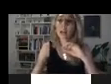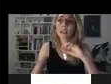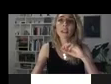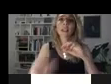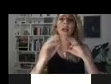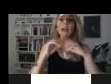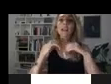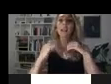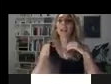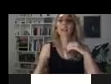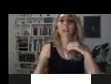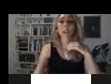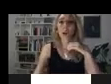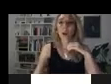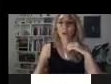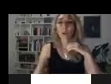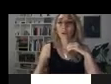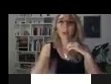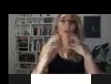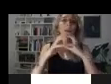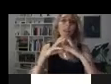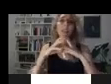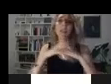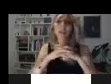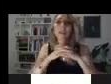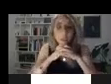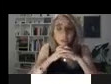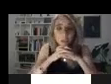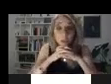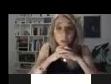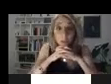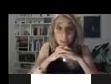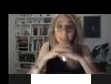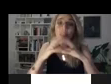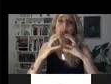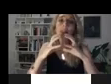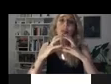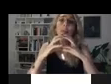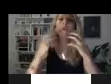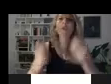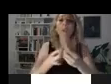Vamos ahora a entrar de lleno a otro momento que tiene que ver con